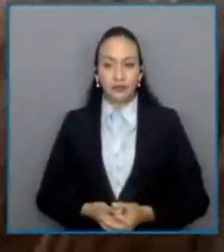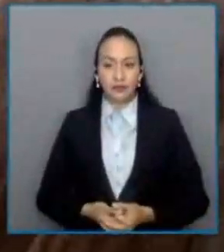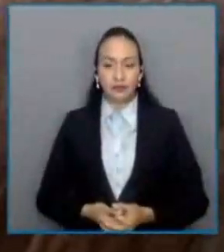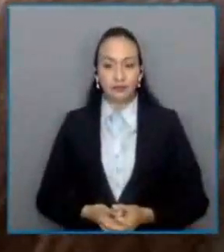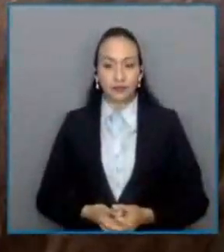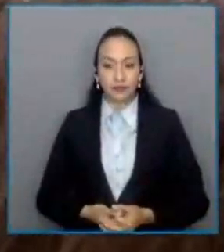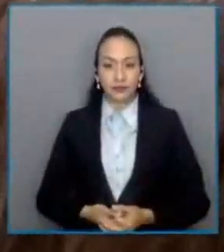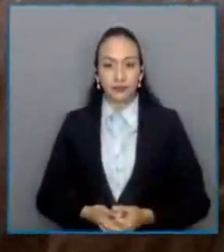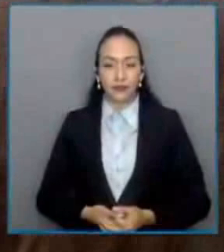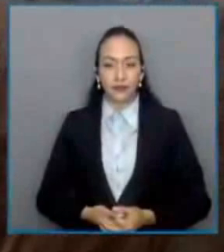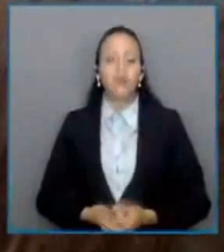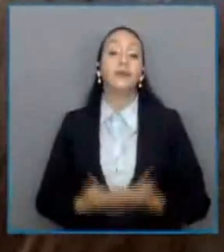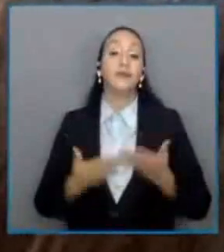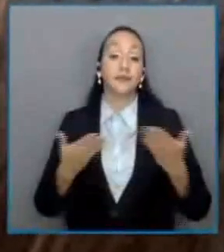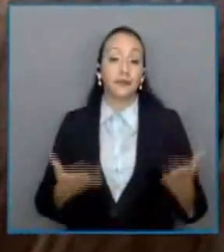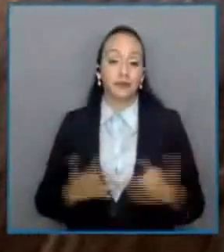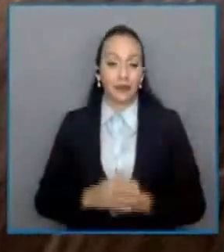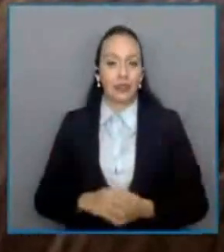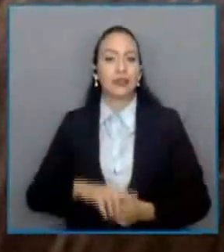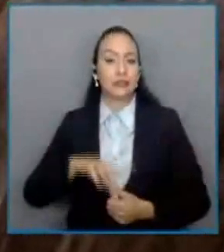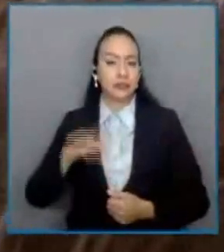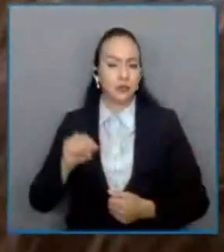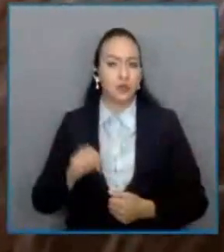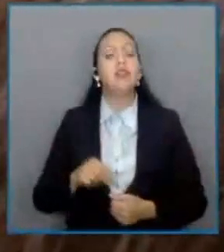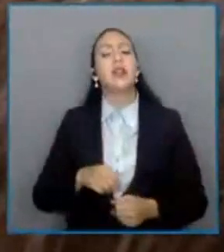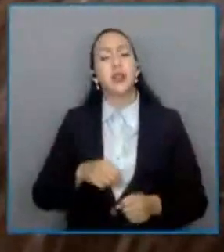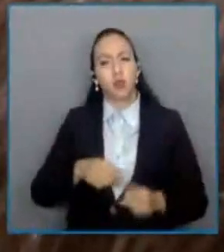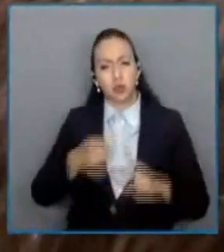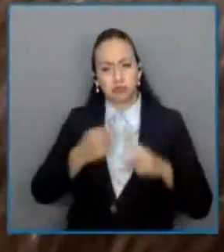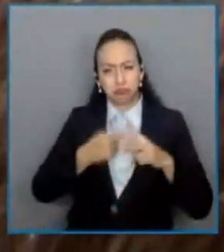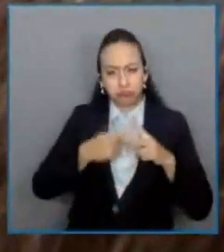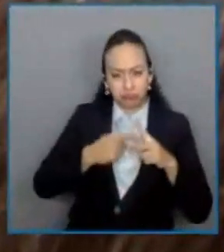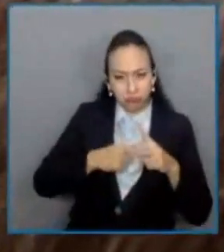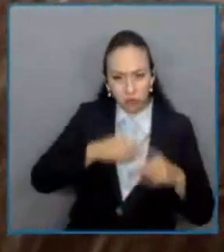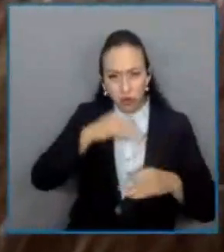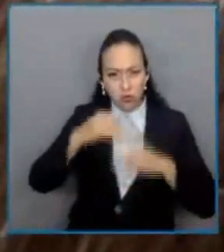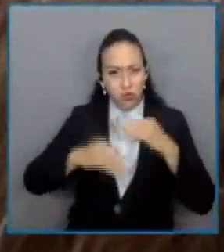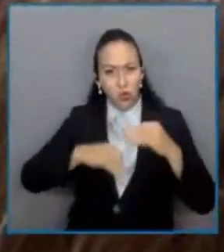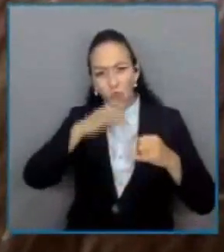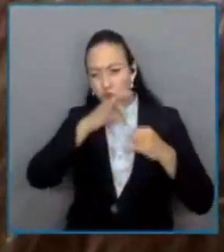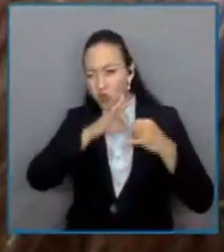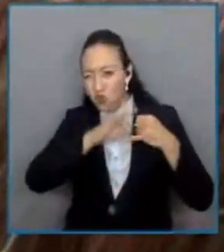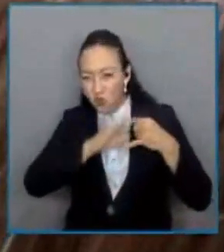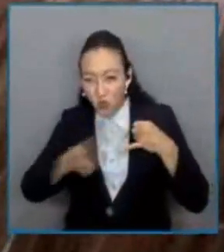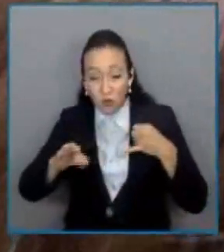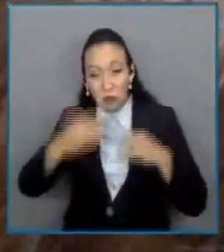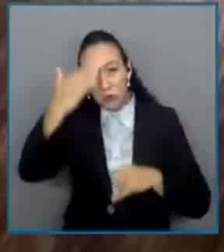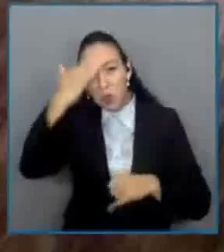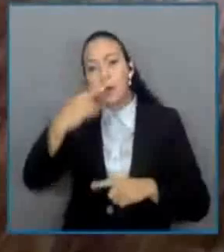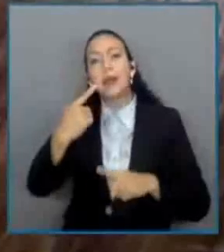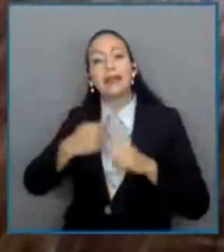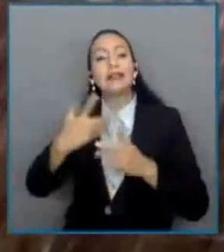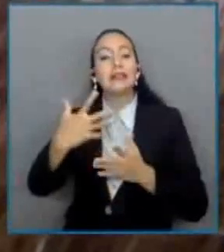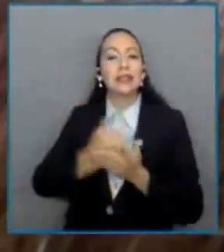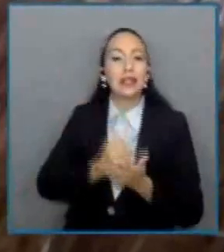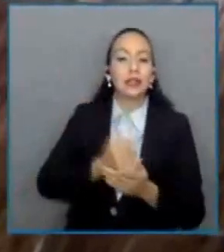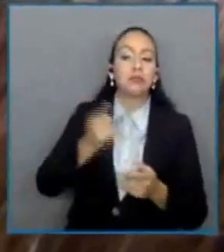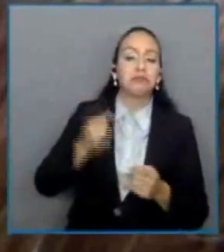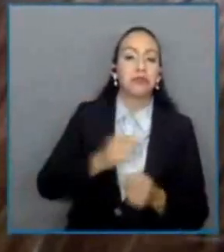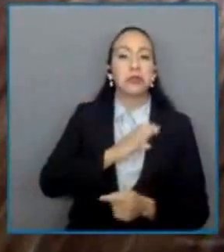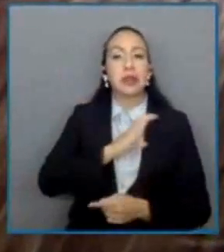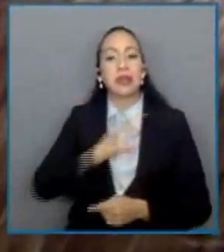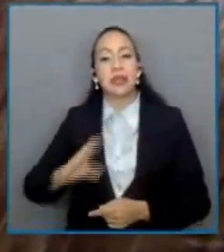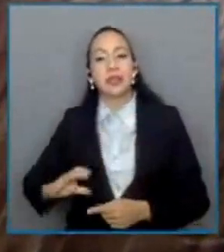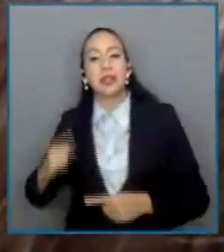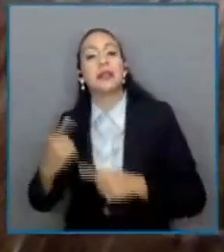Posteriormente, ya que se cuenta con el cómputo final y la resolución de los juicios de nulidad, el